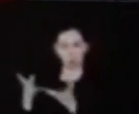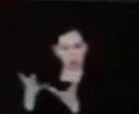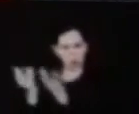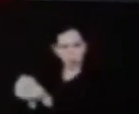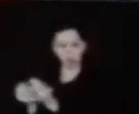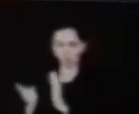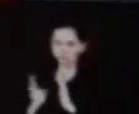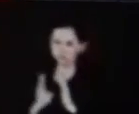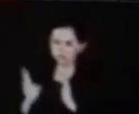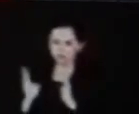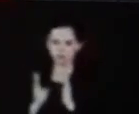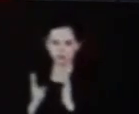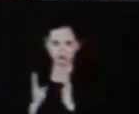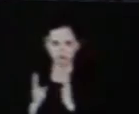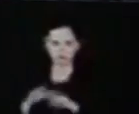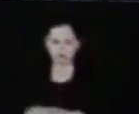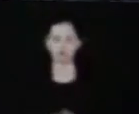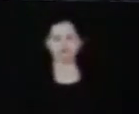Guardia Nacional.